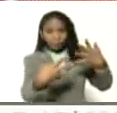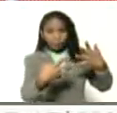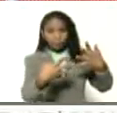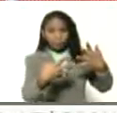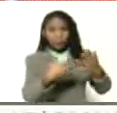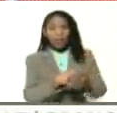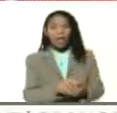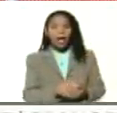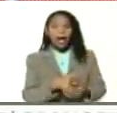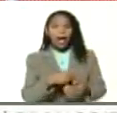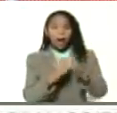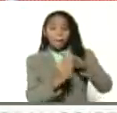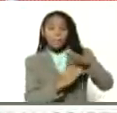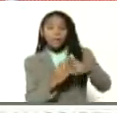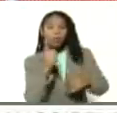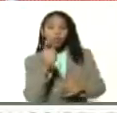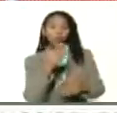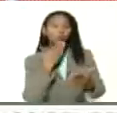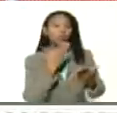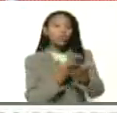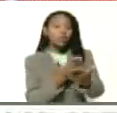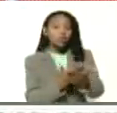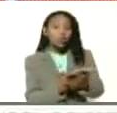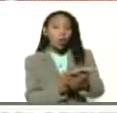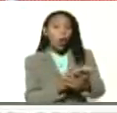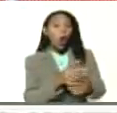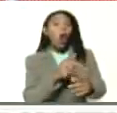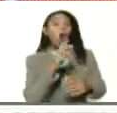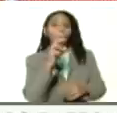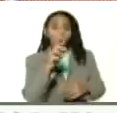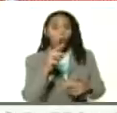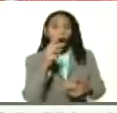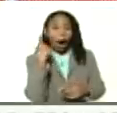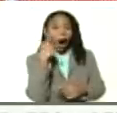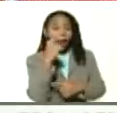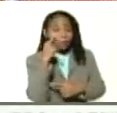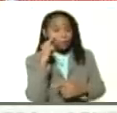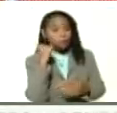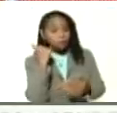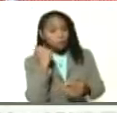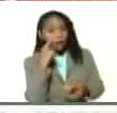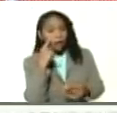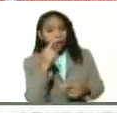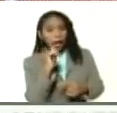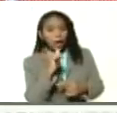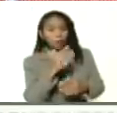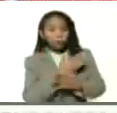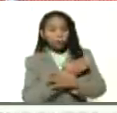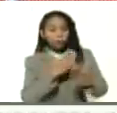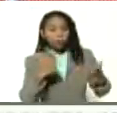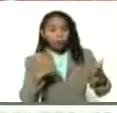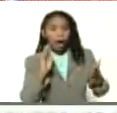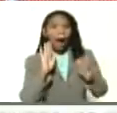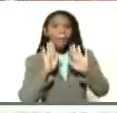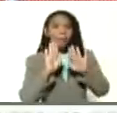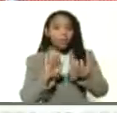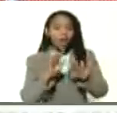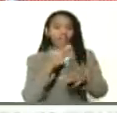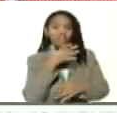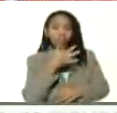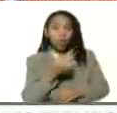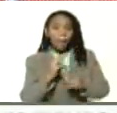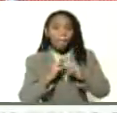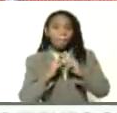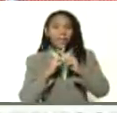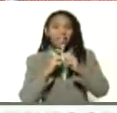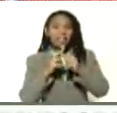base a su solicitud, el PNUD confirma su disposición para apoyar y facilitar la